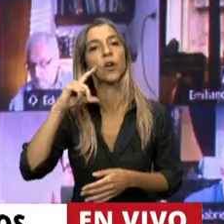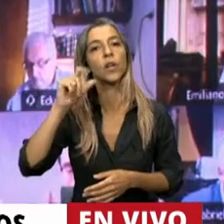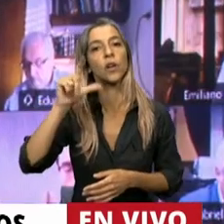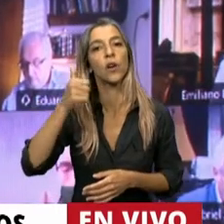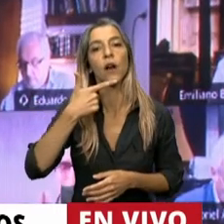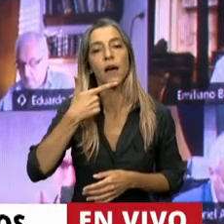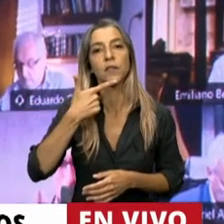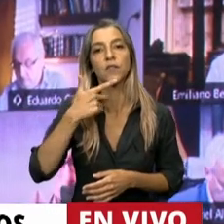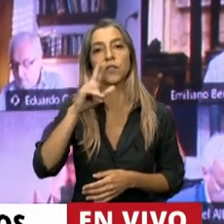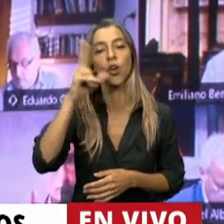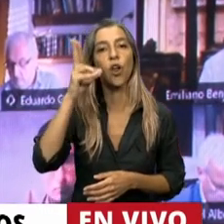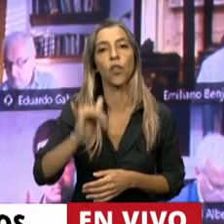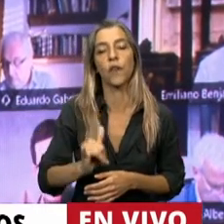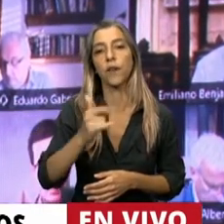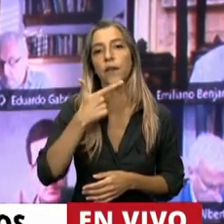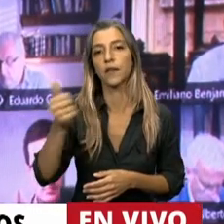rodríguez a